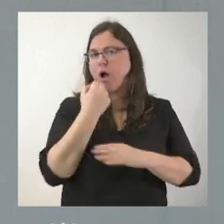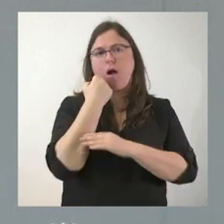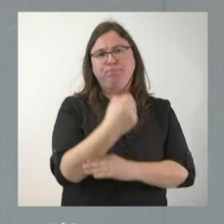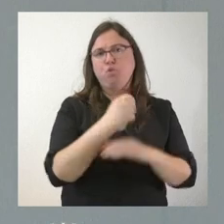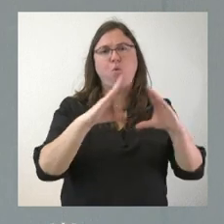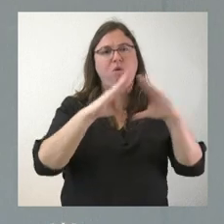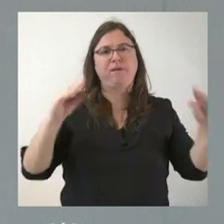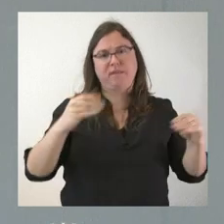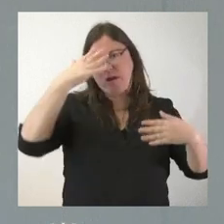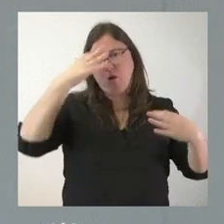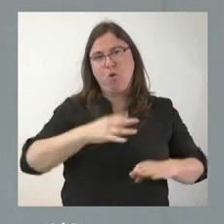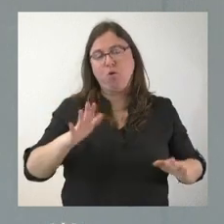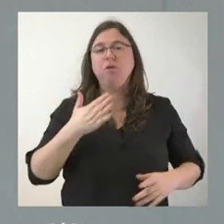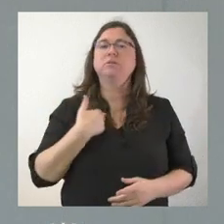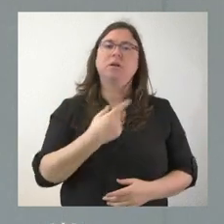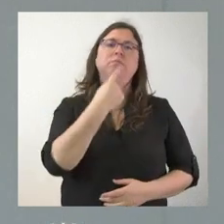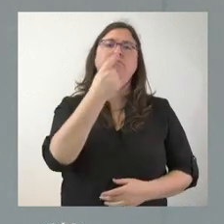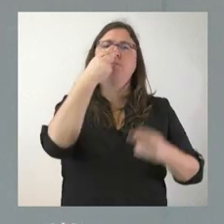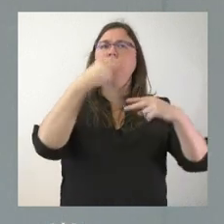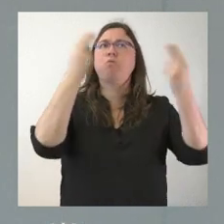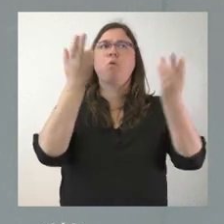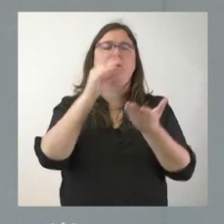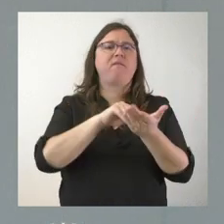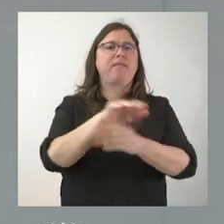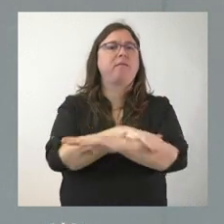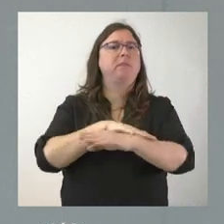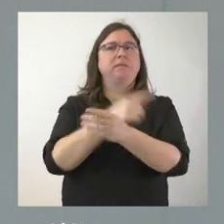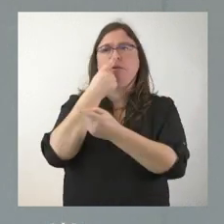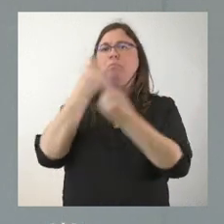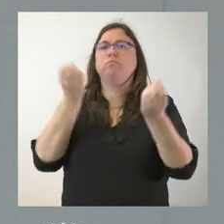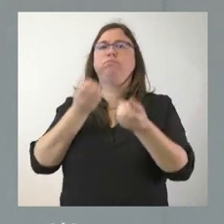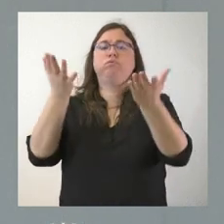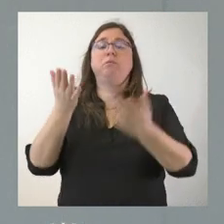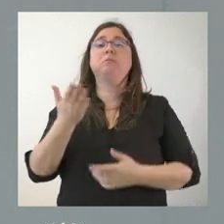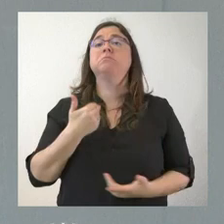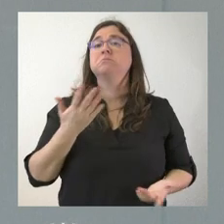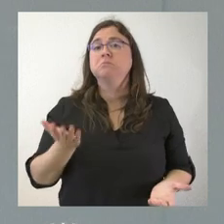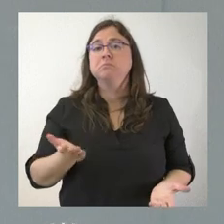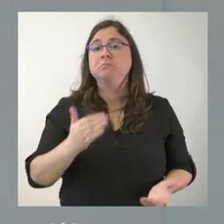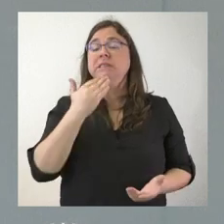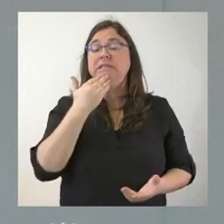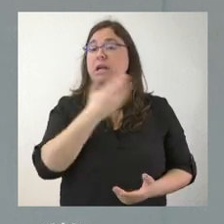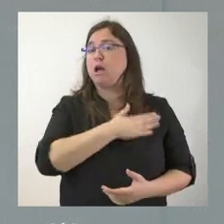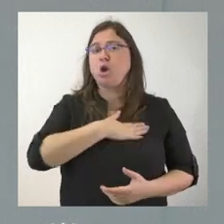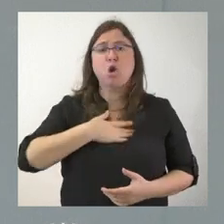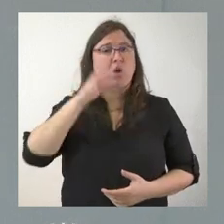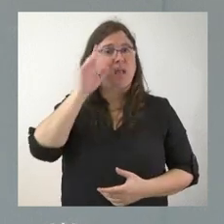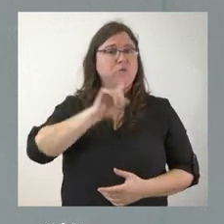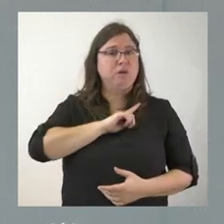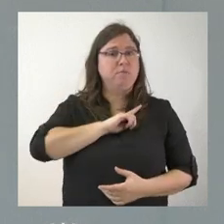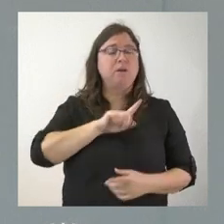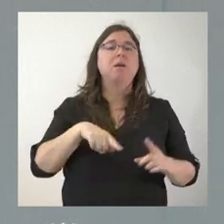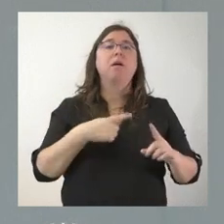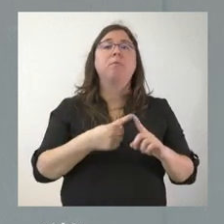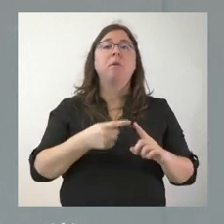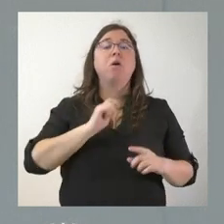Esto es algo que se lo hemos hecho saber públicamente al ministerio y al gobierno no nos ha querido Escuchar tampoco nos ha